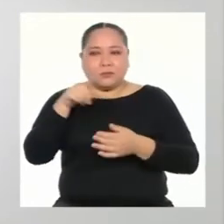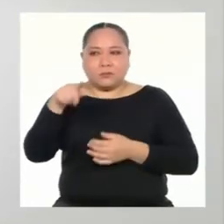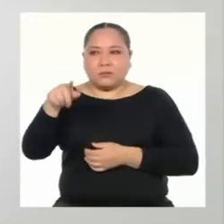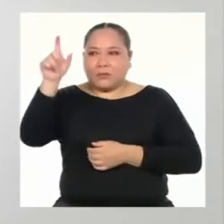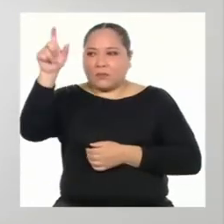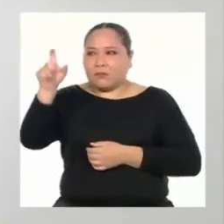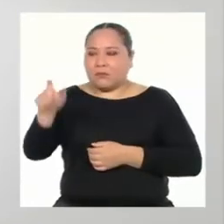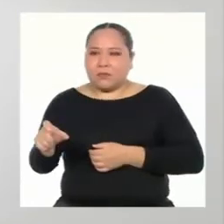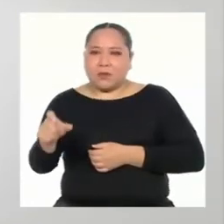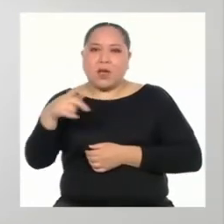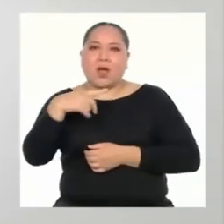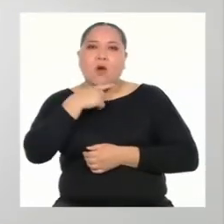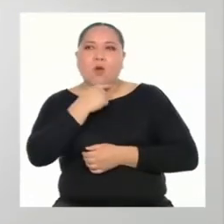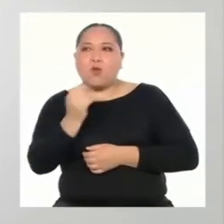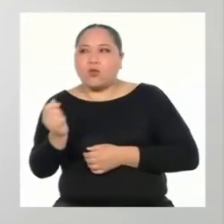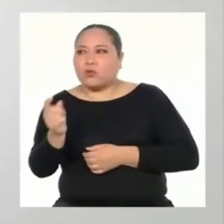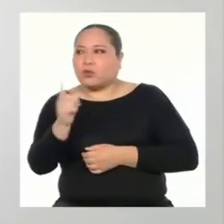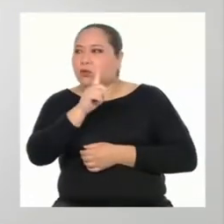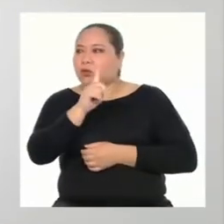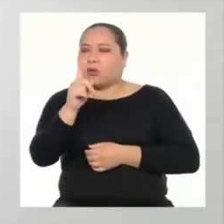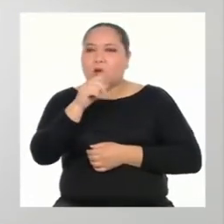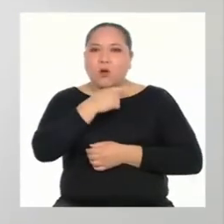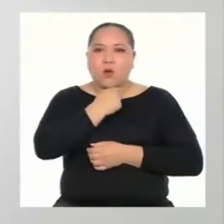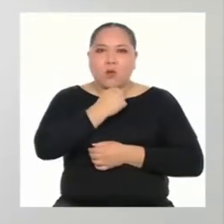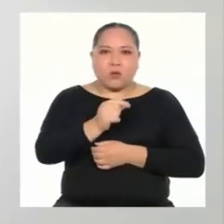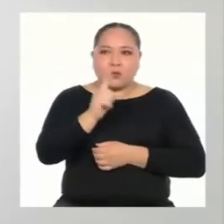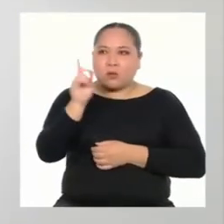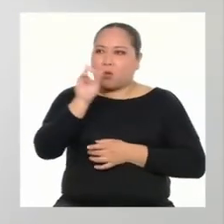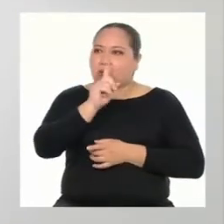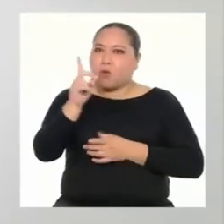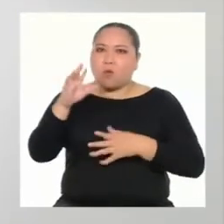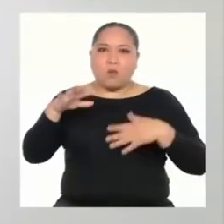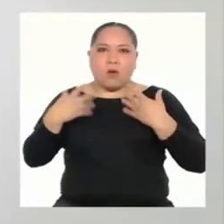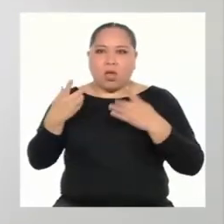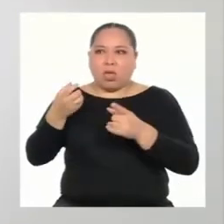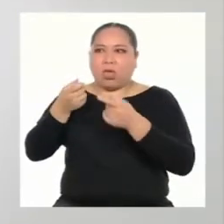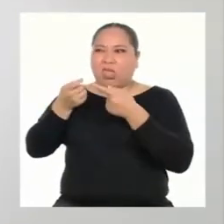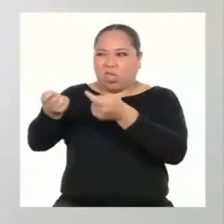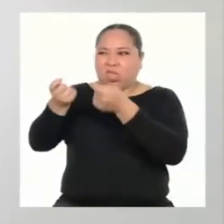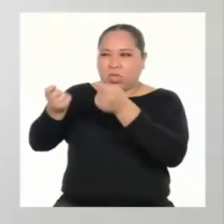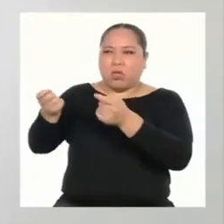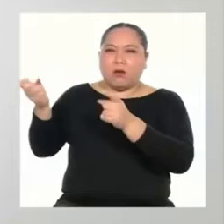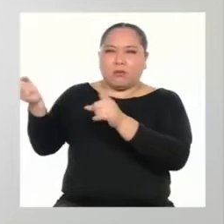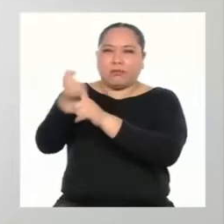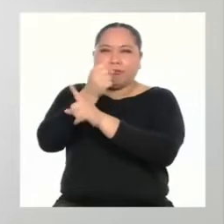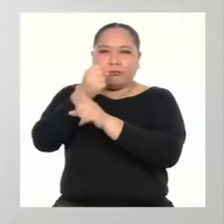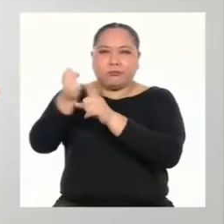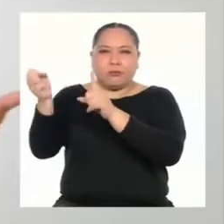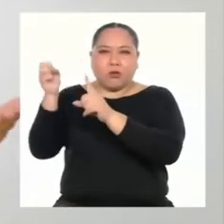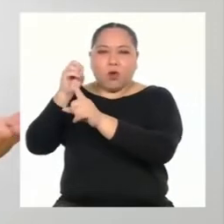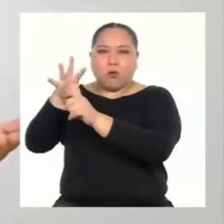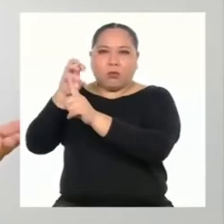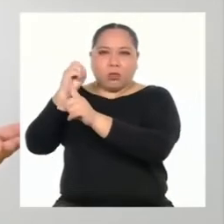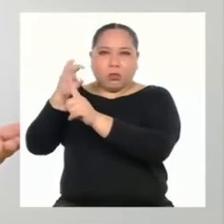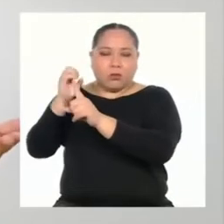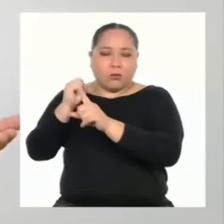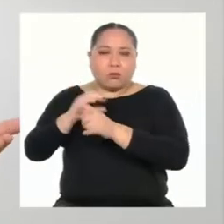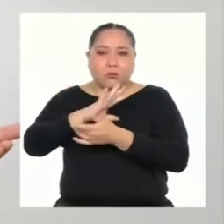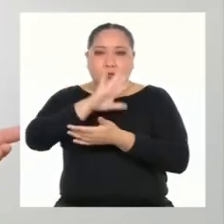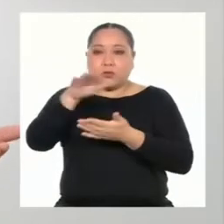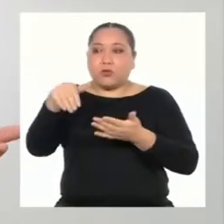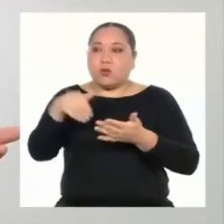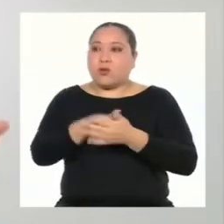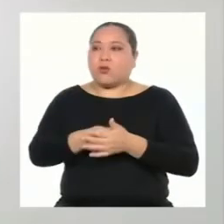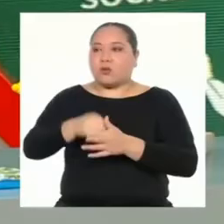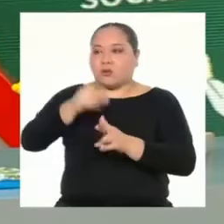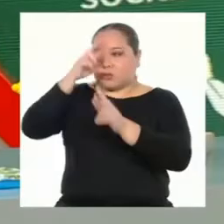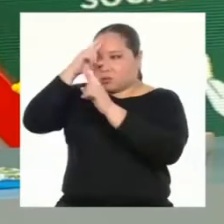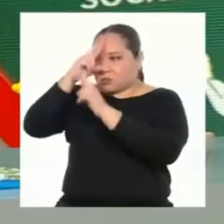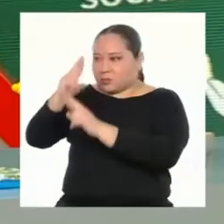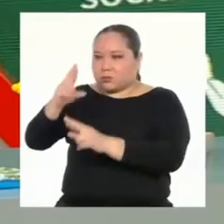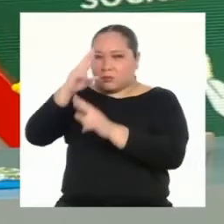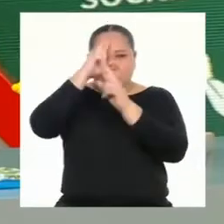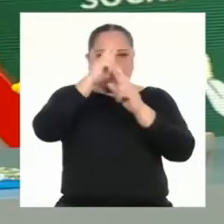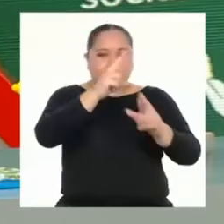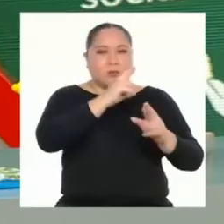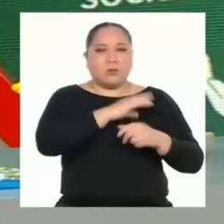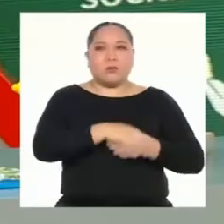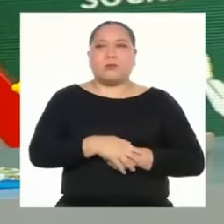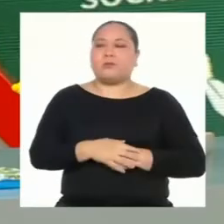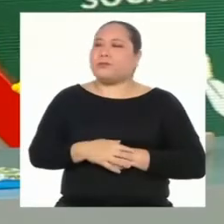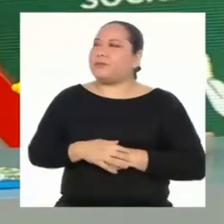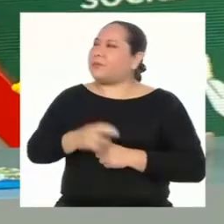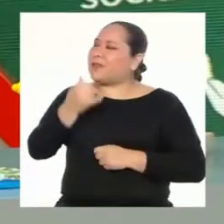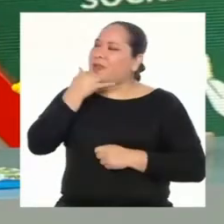ser de una persona, nadie debe ser violentado. Todas y todos debemos ser tratados con respeto.